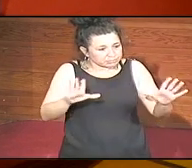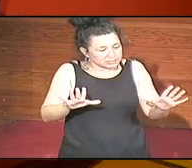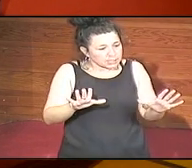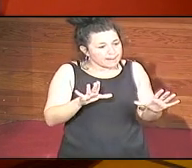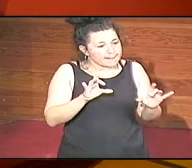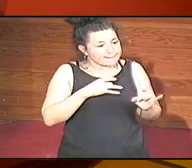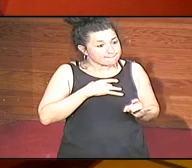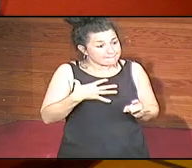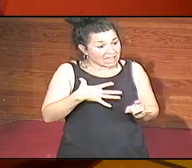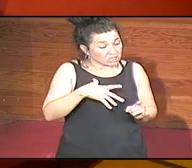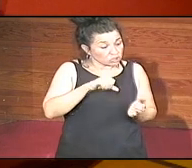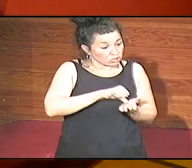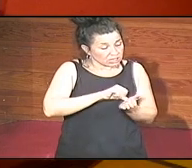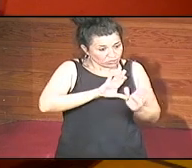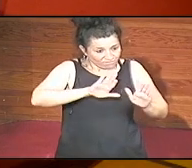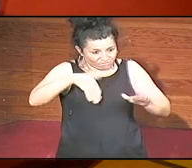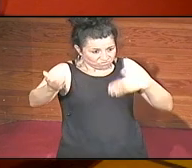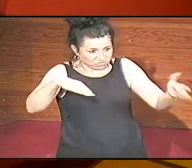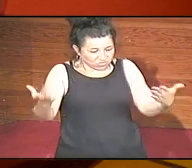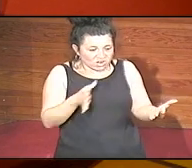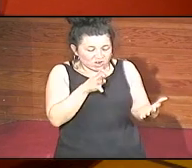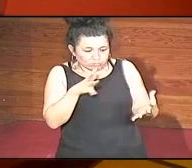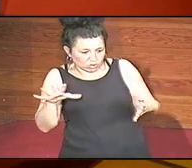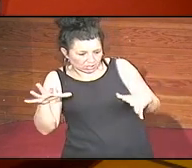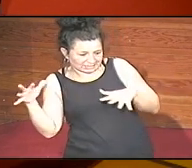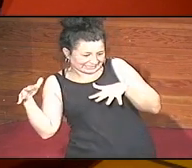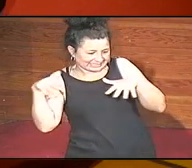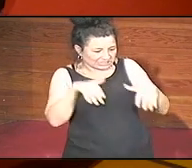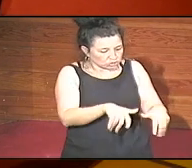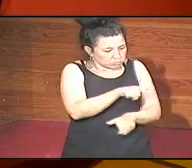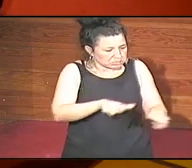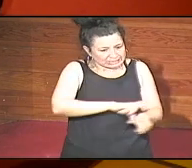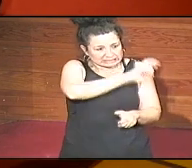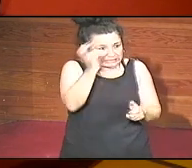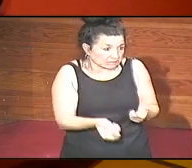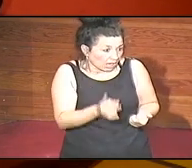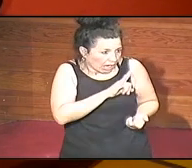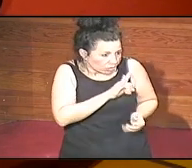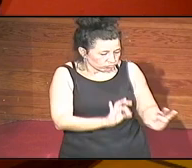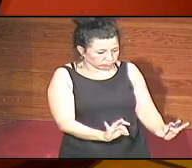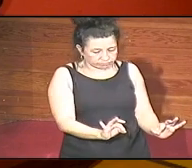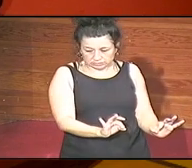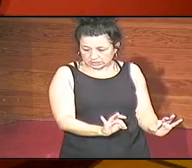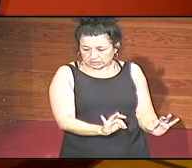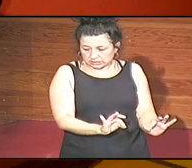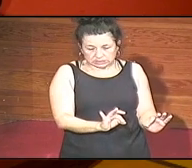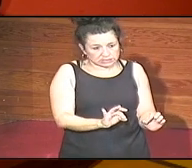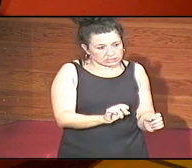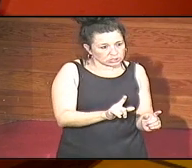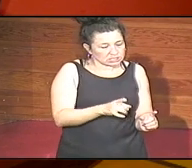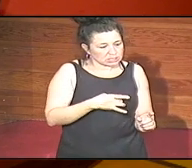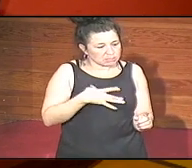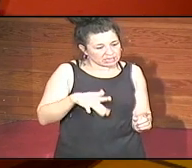el centro porque se llenó de gente de todo de todo tipo negros hicieron otro centro